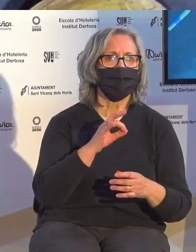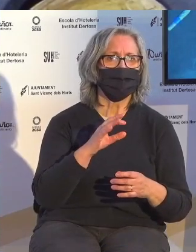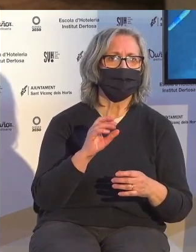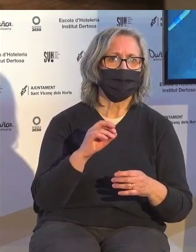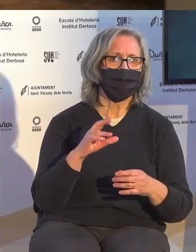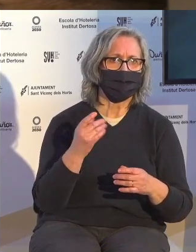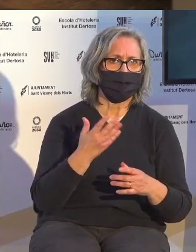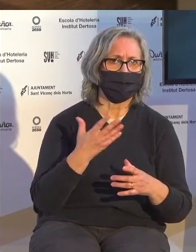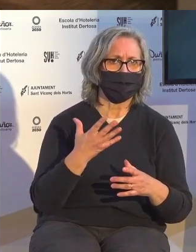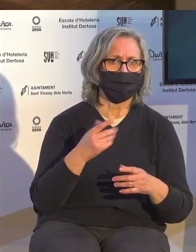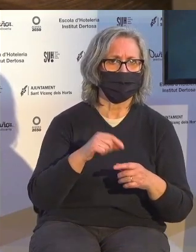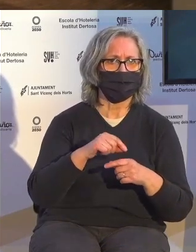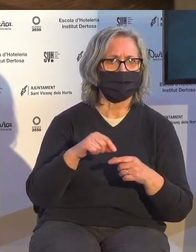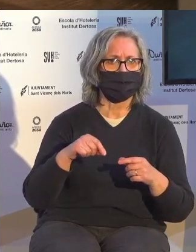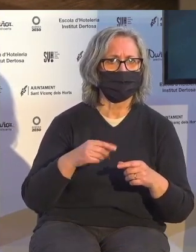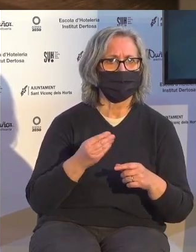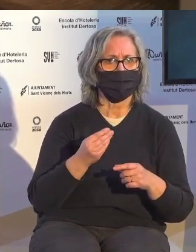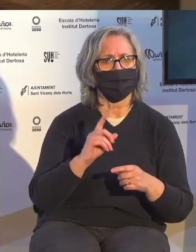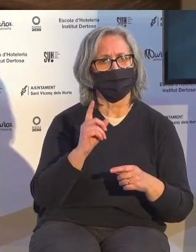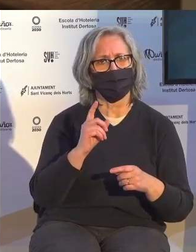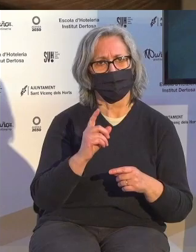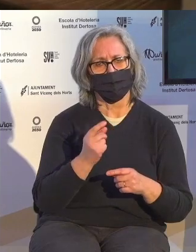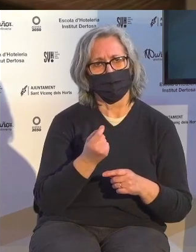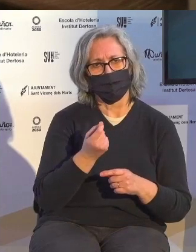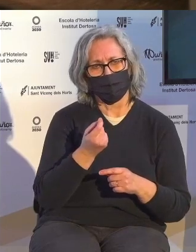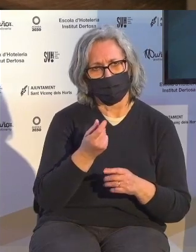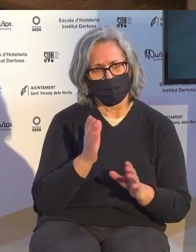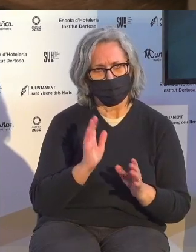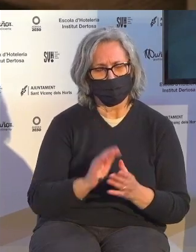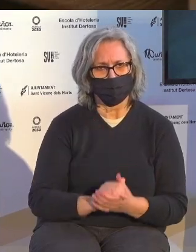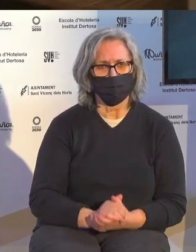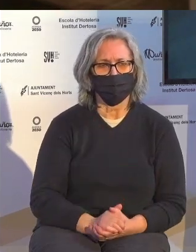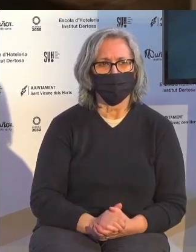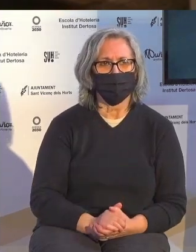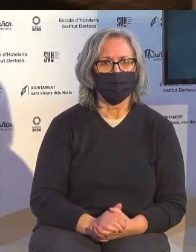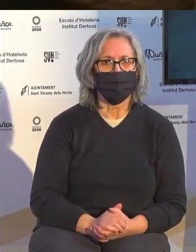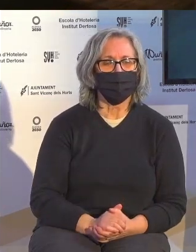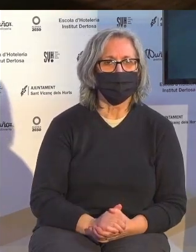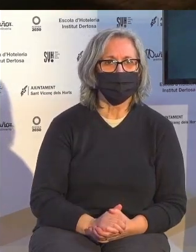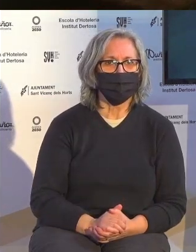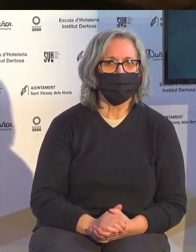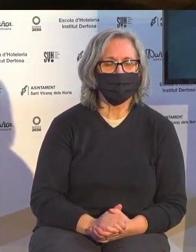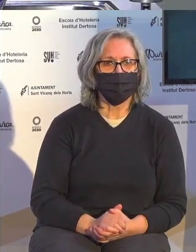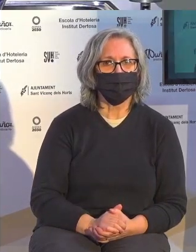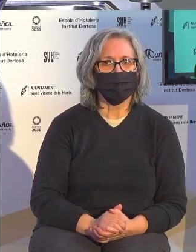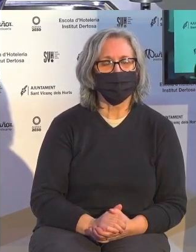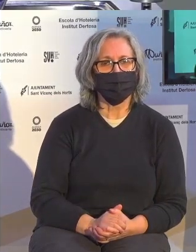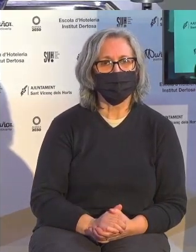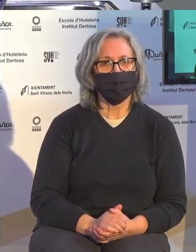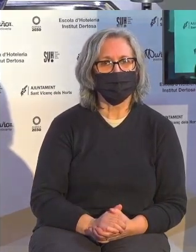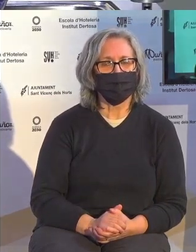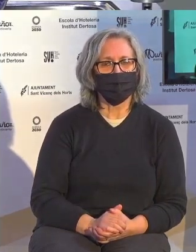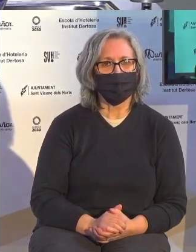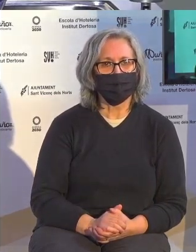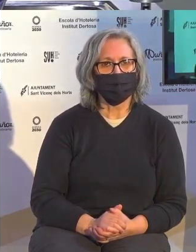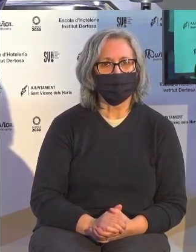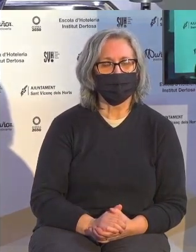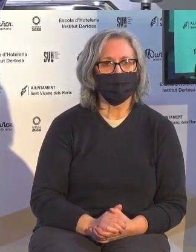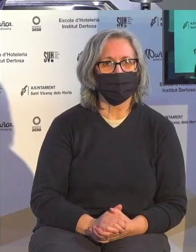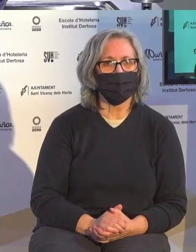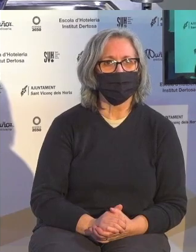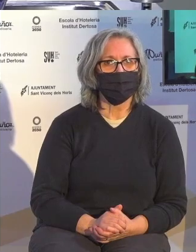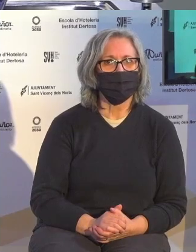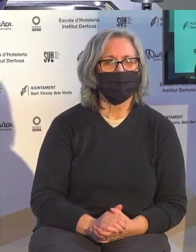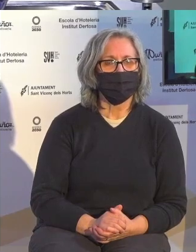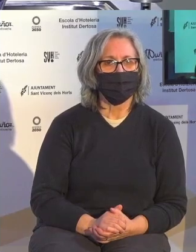y cada cliente generalmente es los postres antes de la conta entonces hay